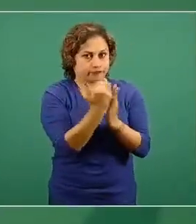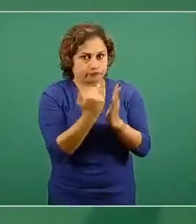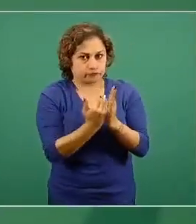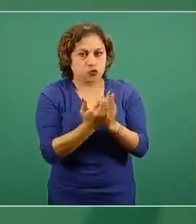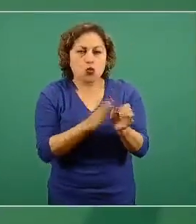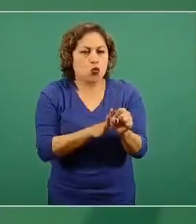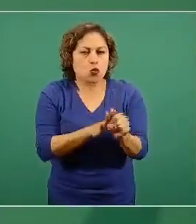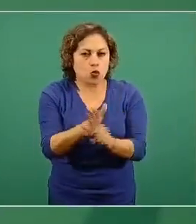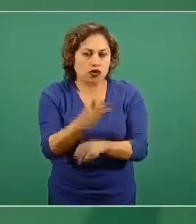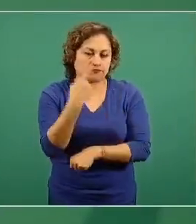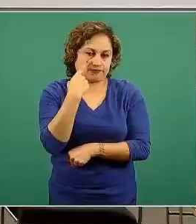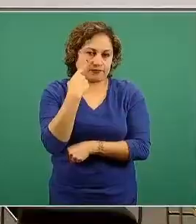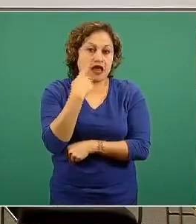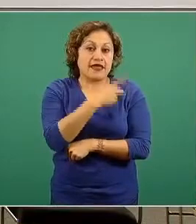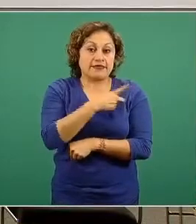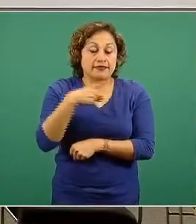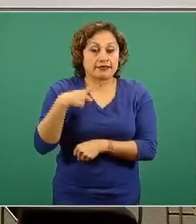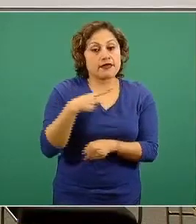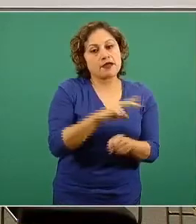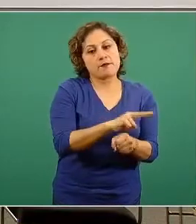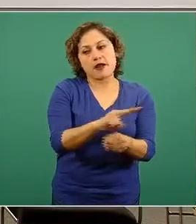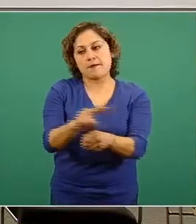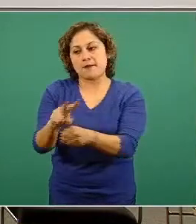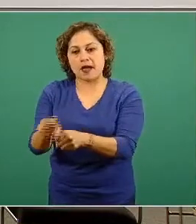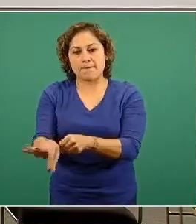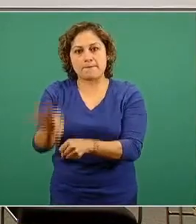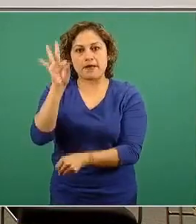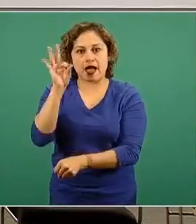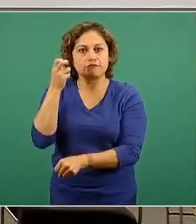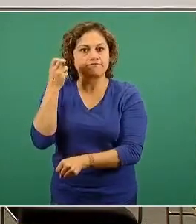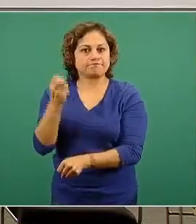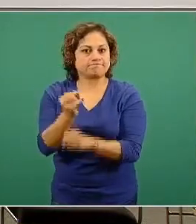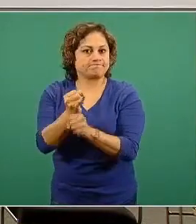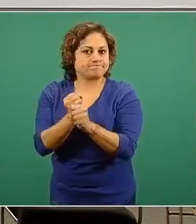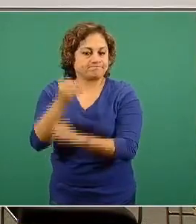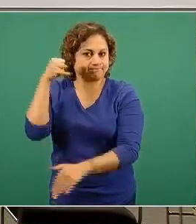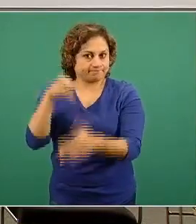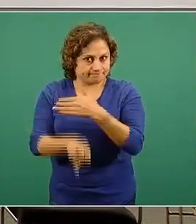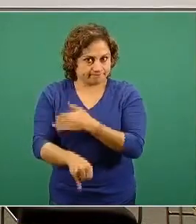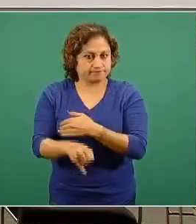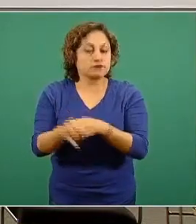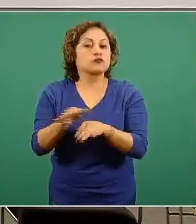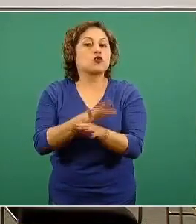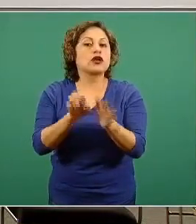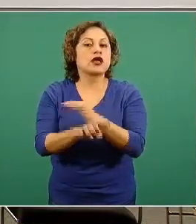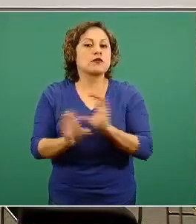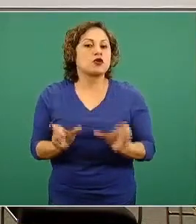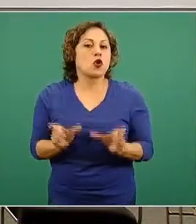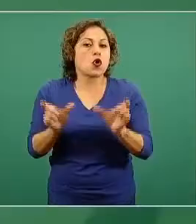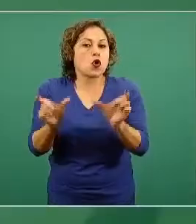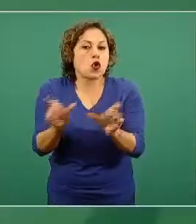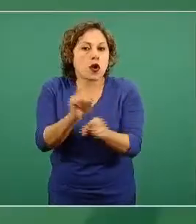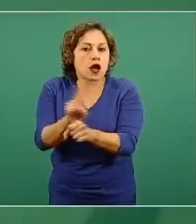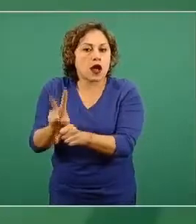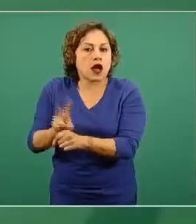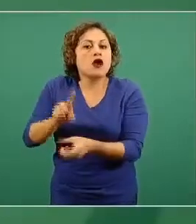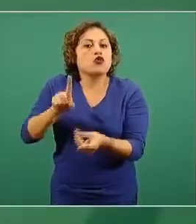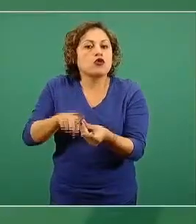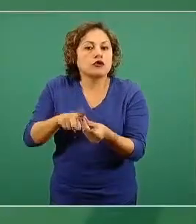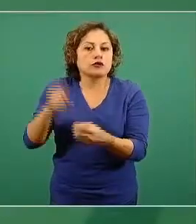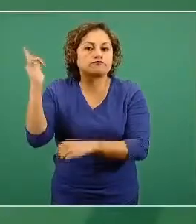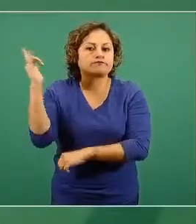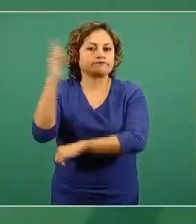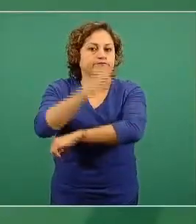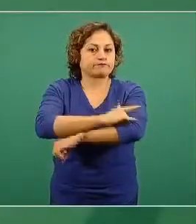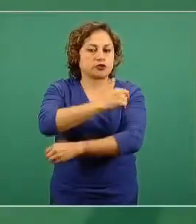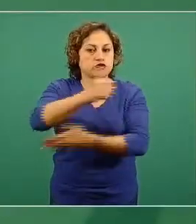un seguimiento puntual en los principales puntos de entrada, sobre todo en el Aeropuerto Internacional de la Ciudad de México y en el